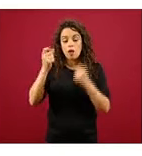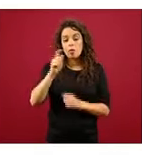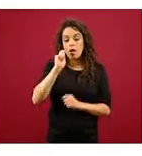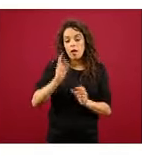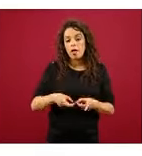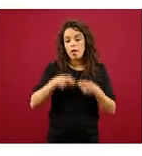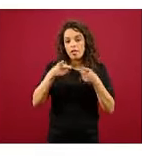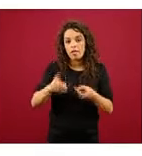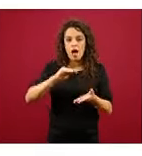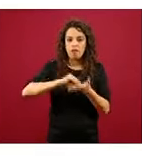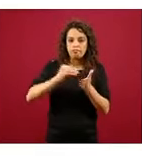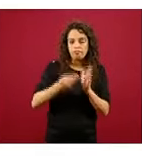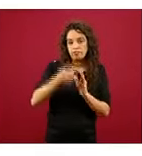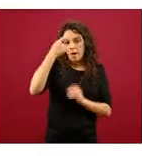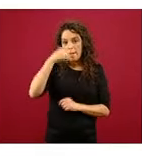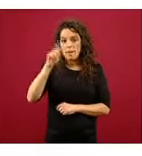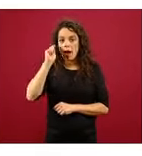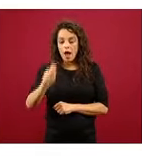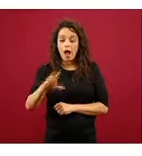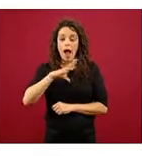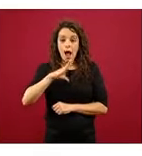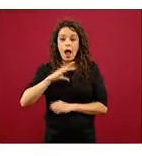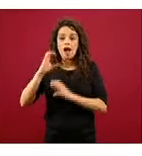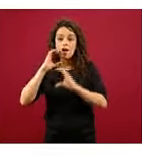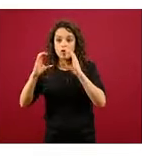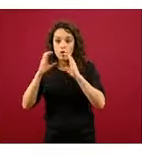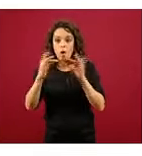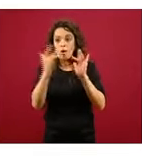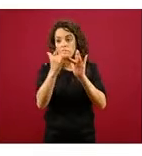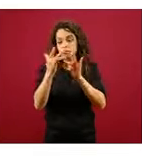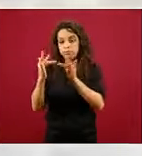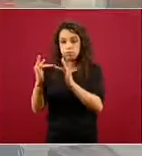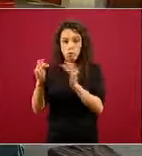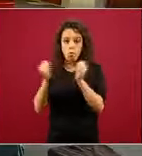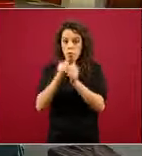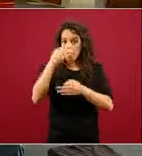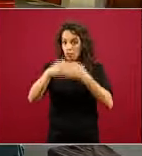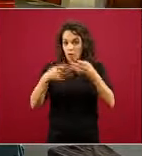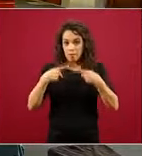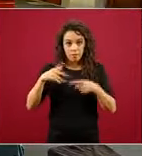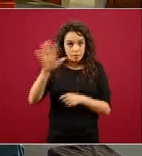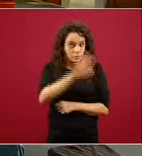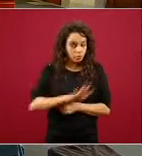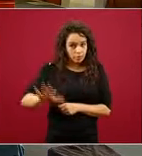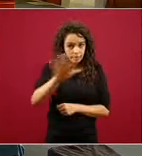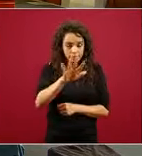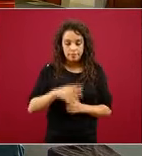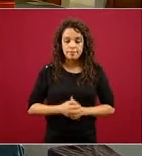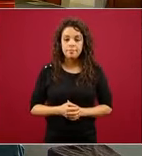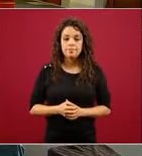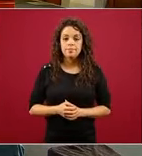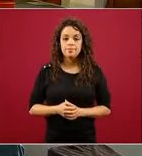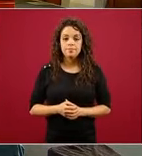tipo de estrategias para mantener comunicación con la población en general. ¿Me puedes pasar la siguiente, por favor?